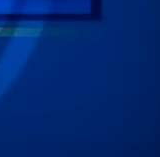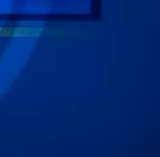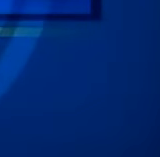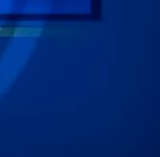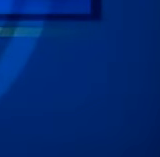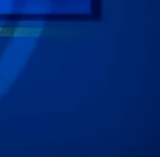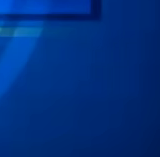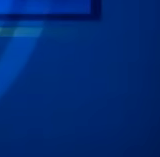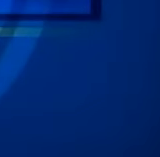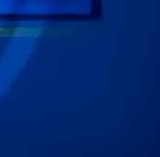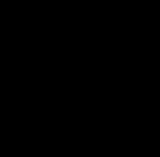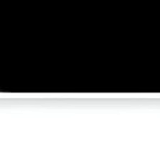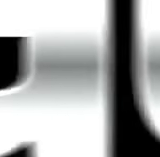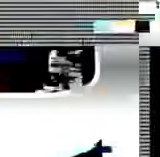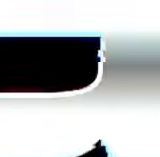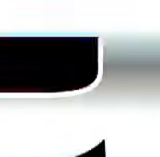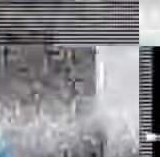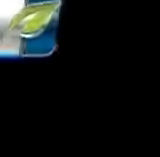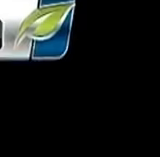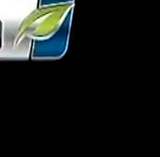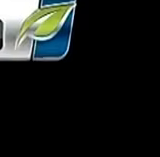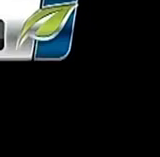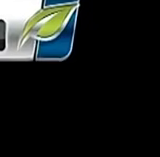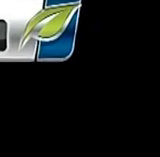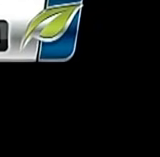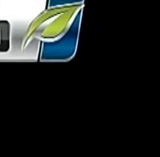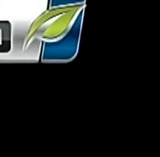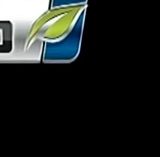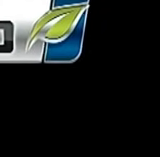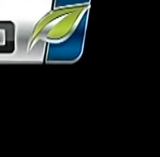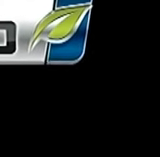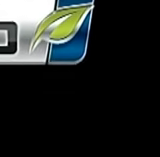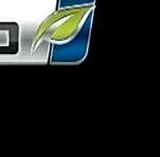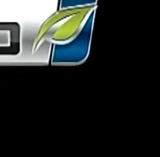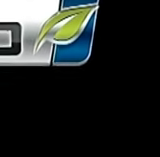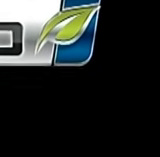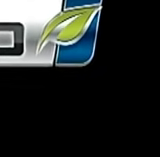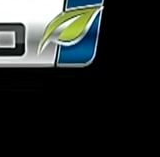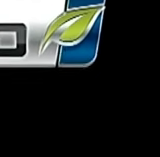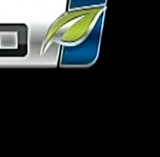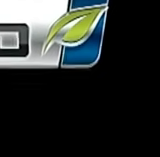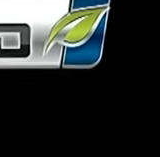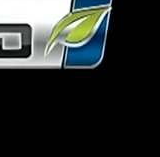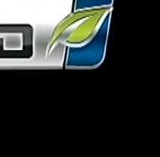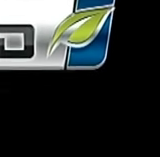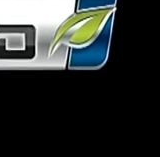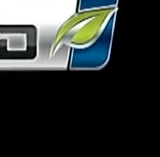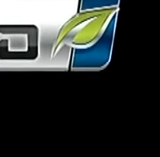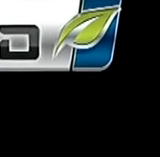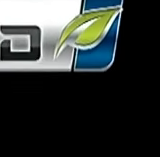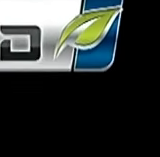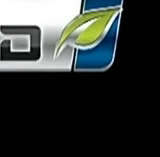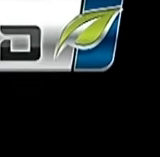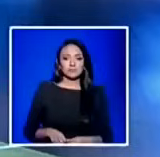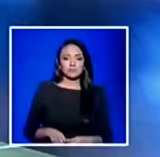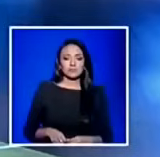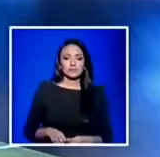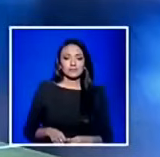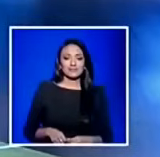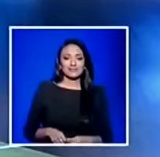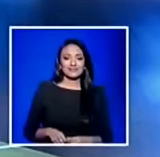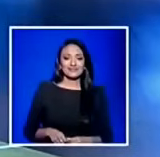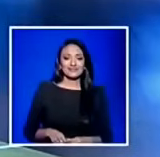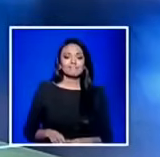Llegó gracias a Nuevo Chery Tigo 4 Pro Híbrido. No necesitas nada más.